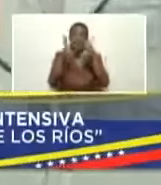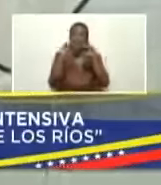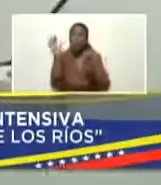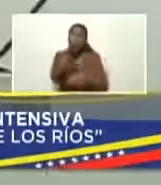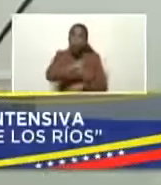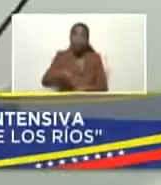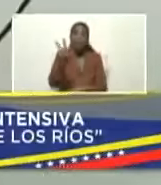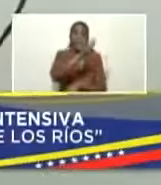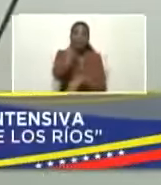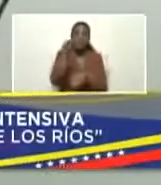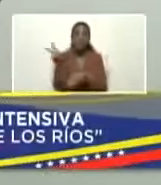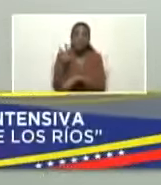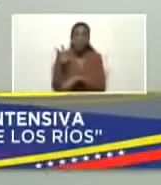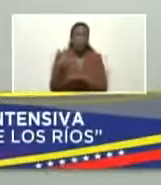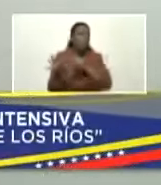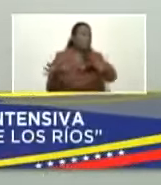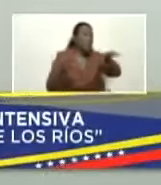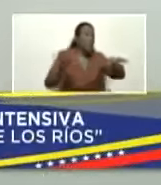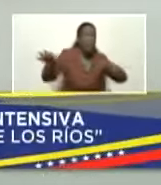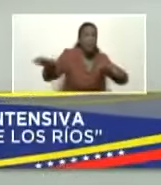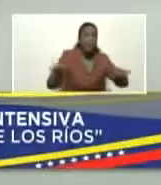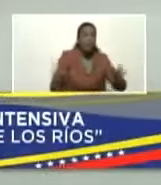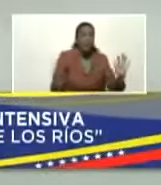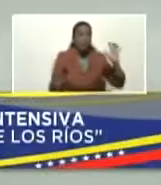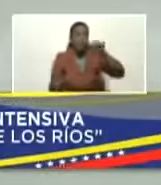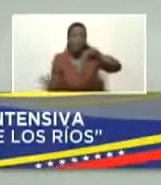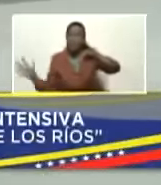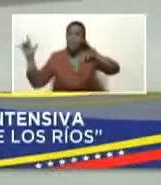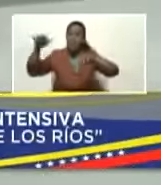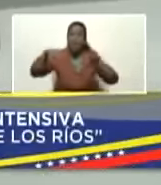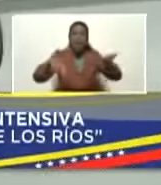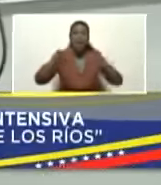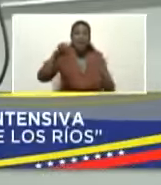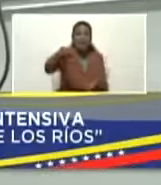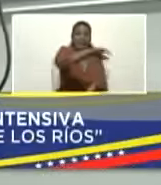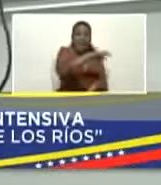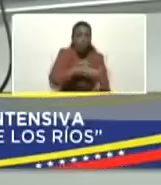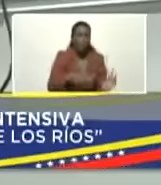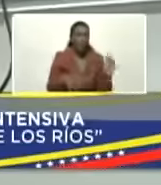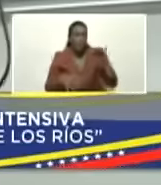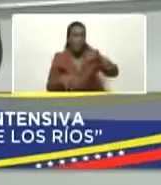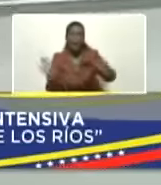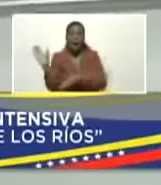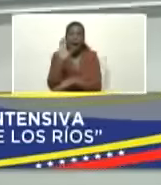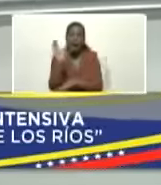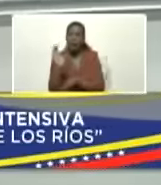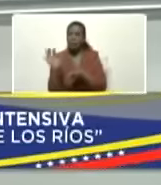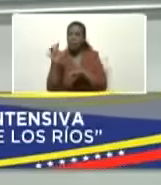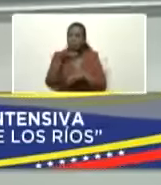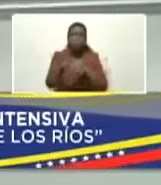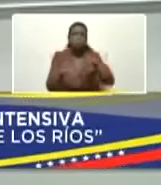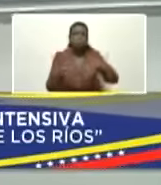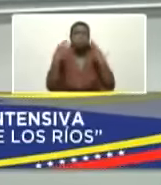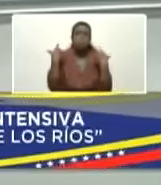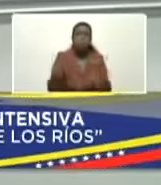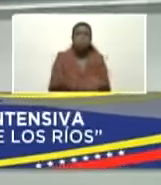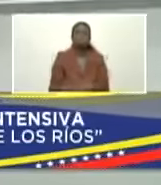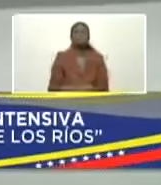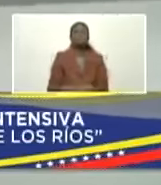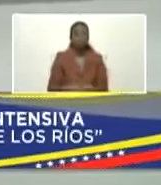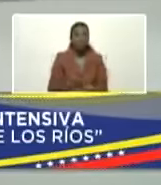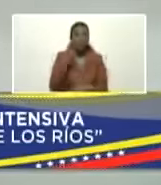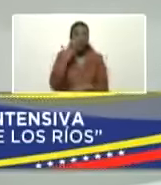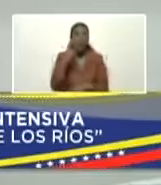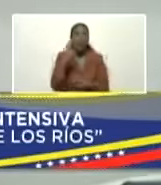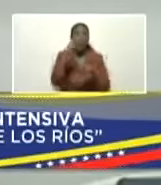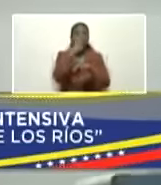nivel nacional por esta unidad de terapia intensiva pediátrica para la atención a nuestros niños. O sea que